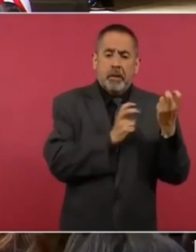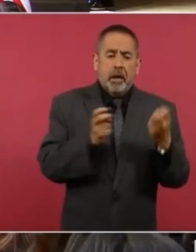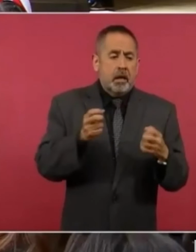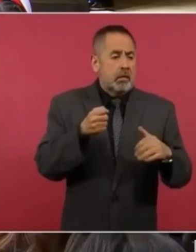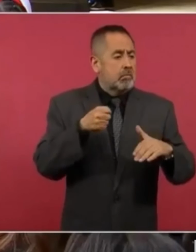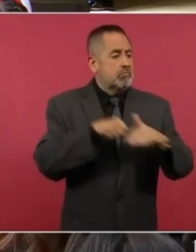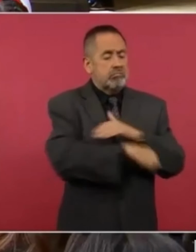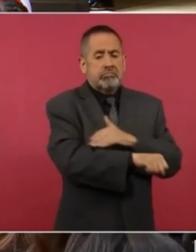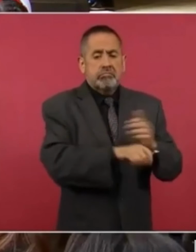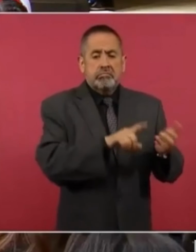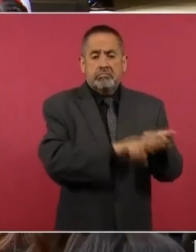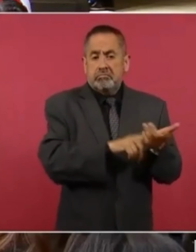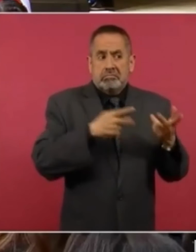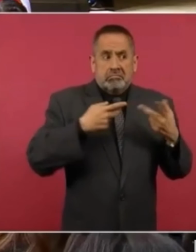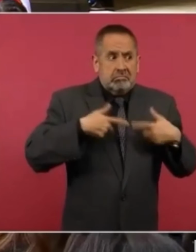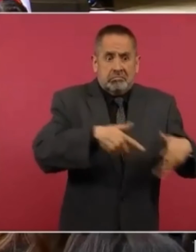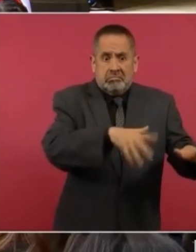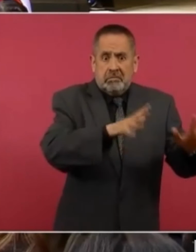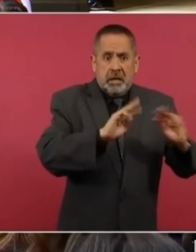por la delincuencia,